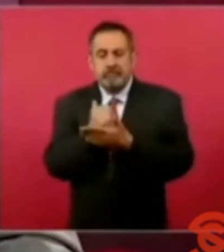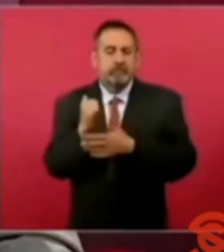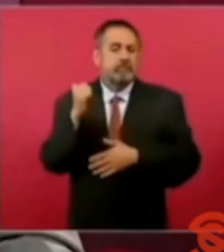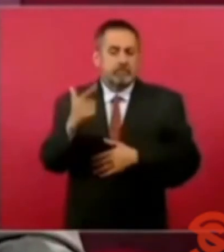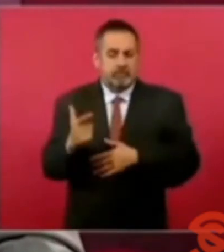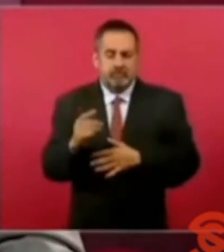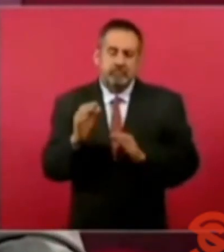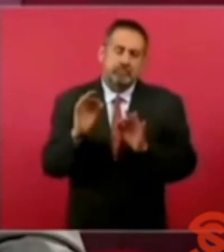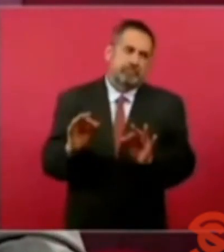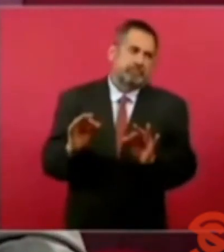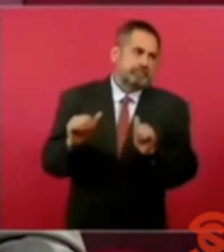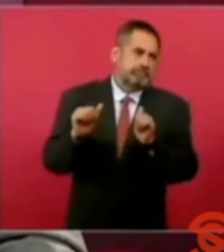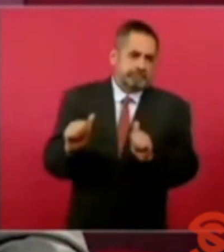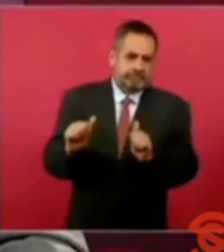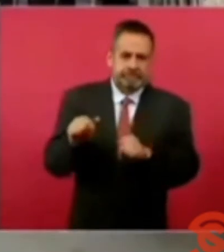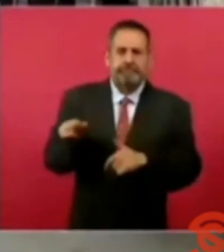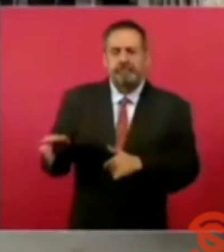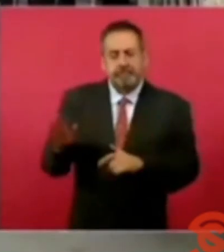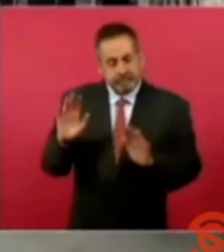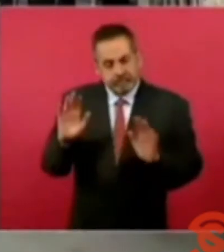el país,